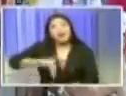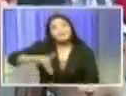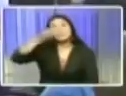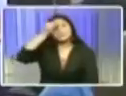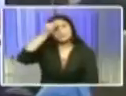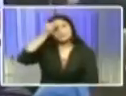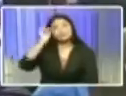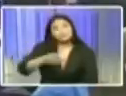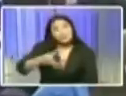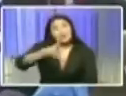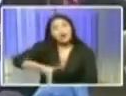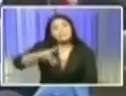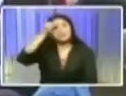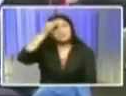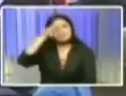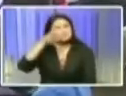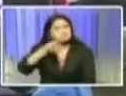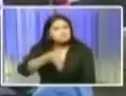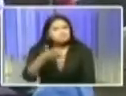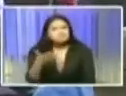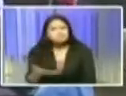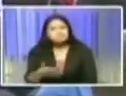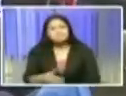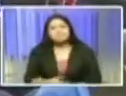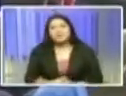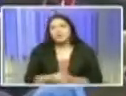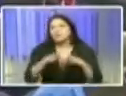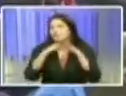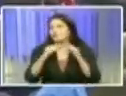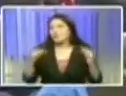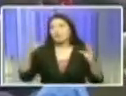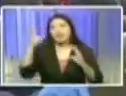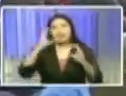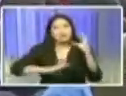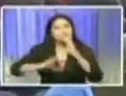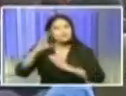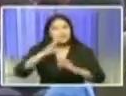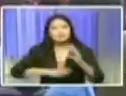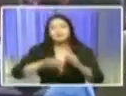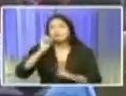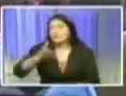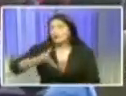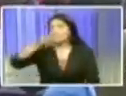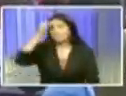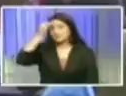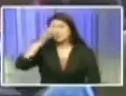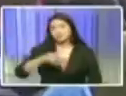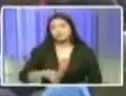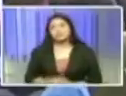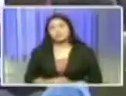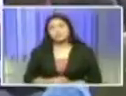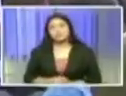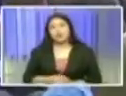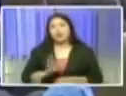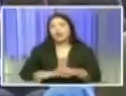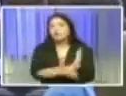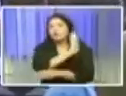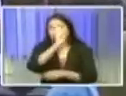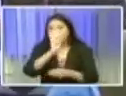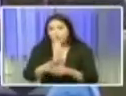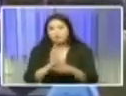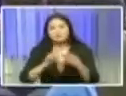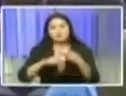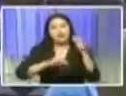aprender, bueno, todas las ciencias, todas, la biología,